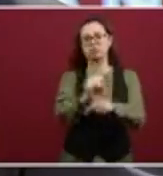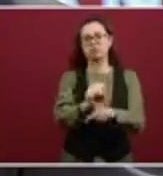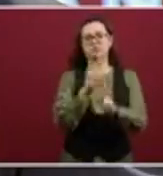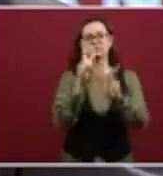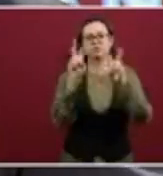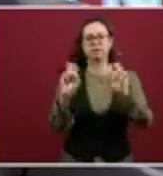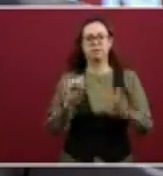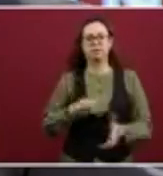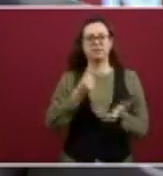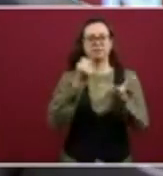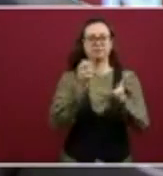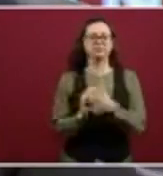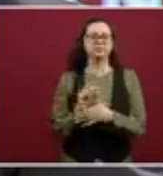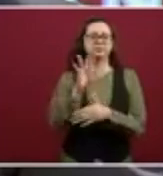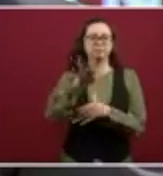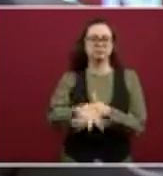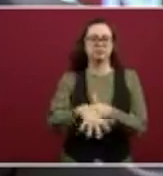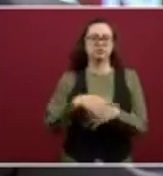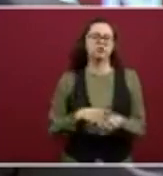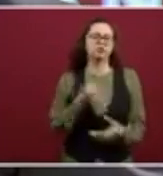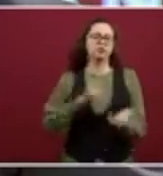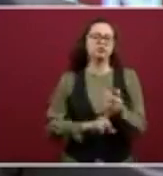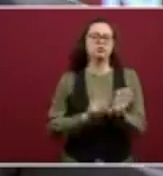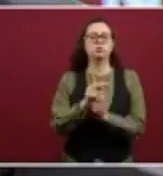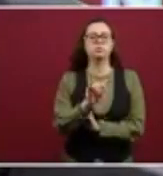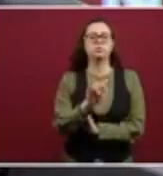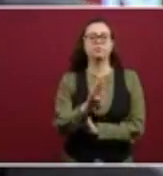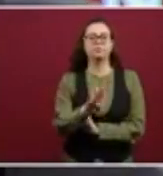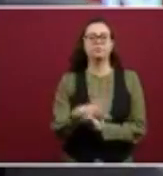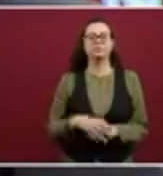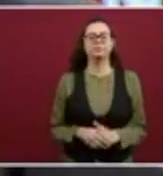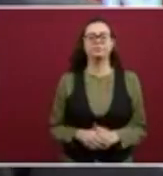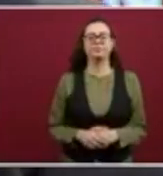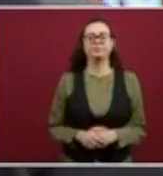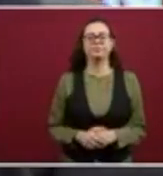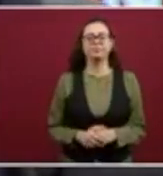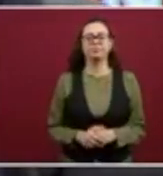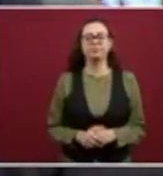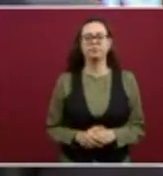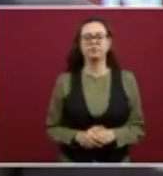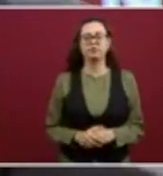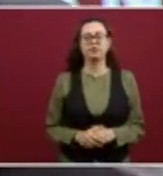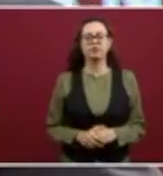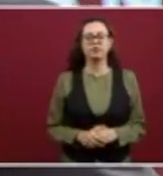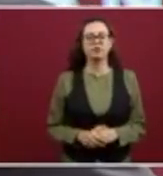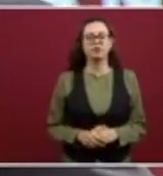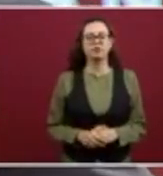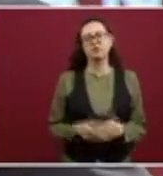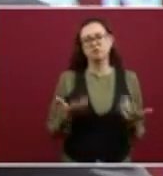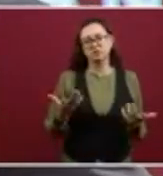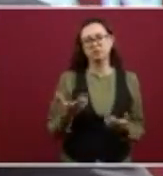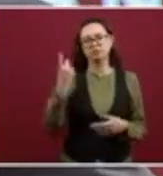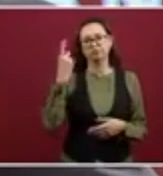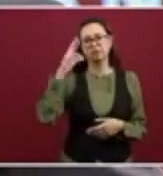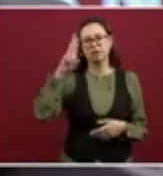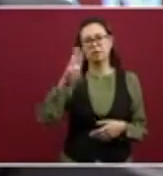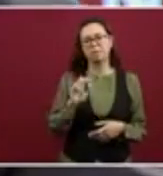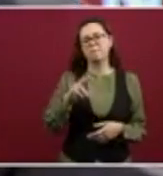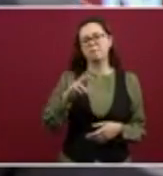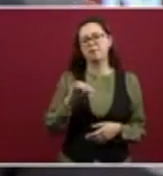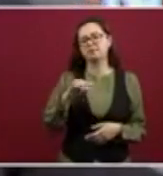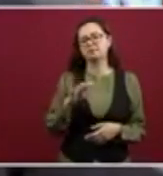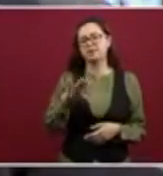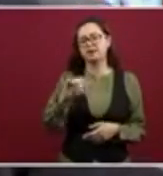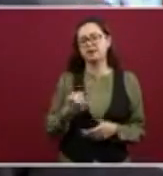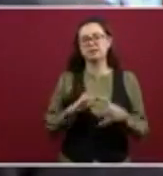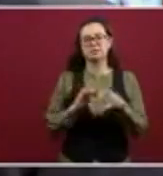inversión, Producto Interno Bruto. Mencionó de pasada la doctora Bárcena